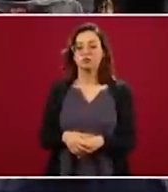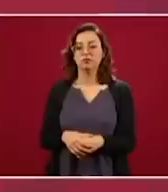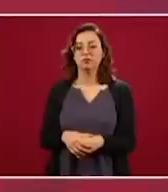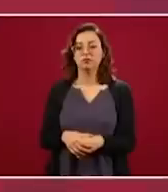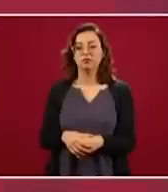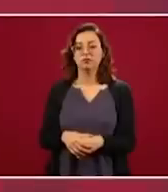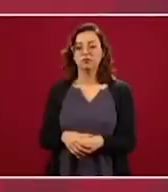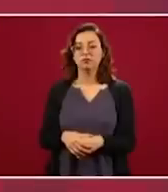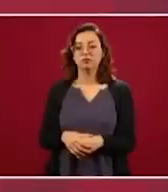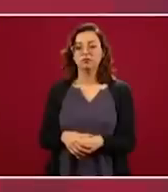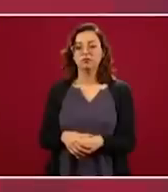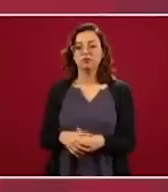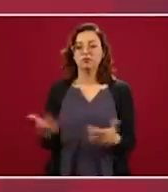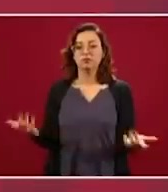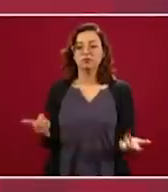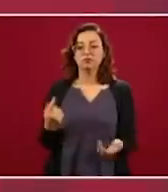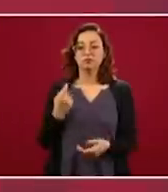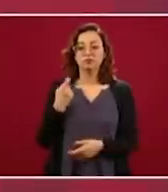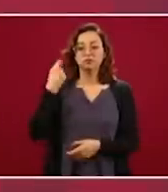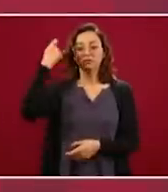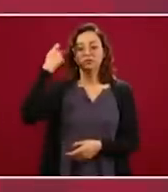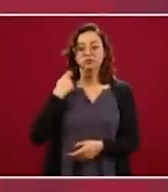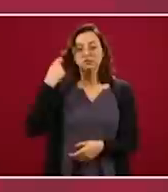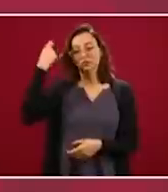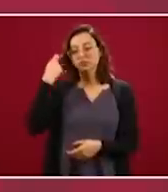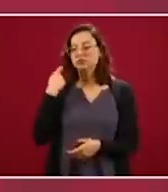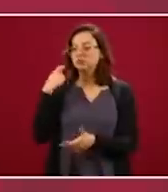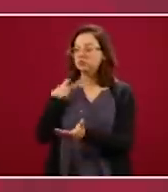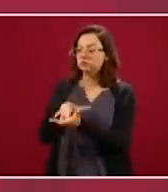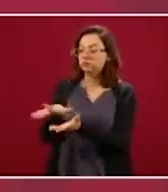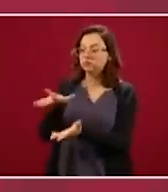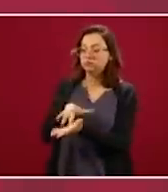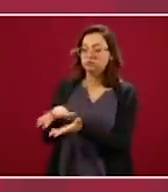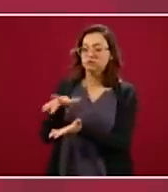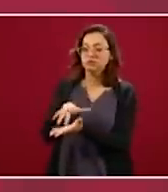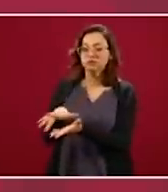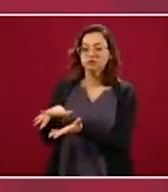el dar esta pensión es